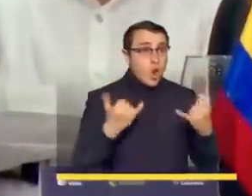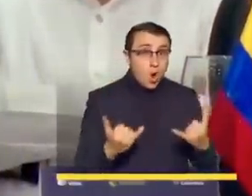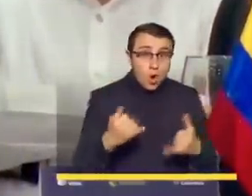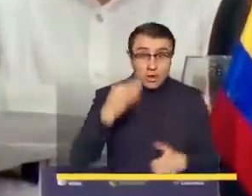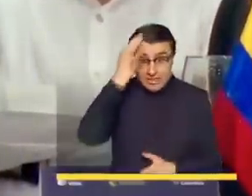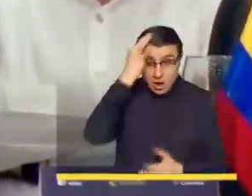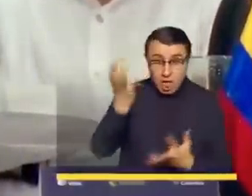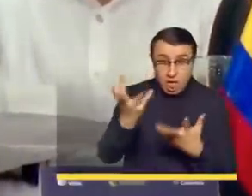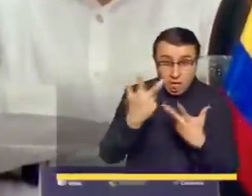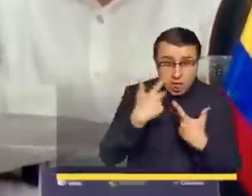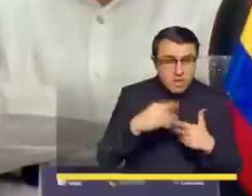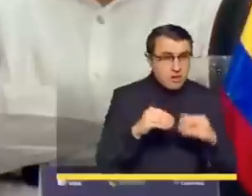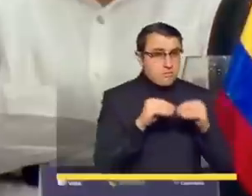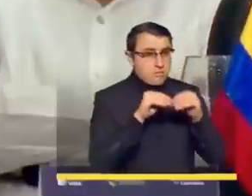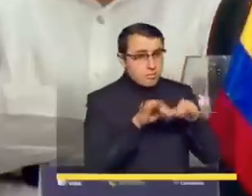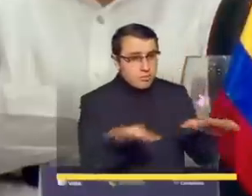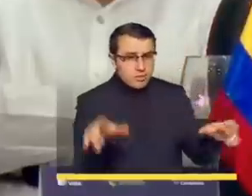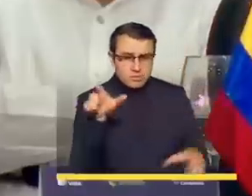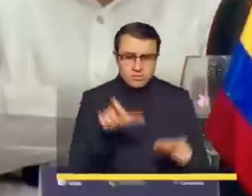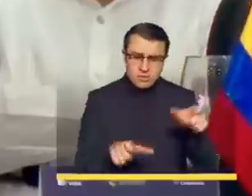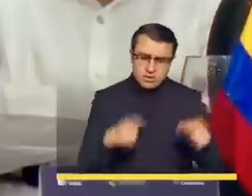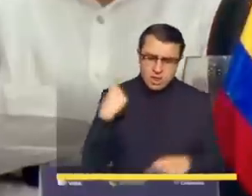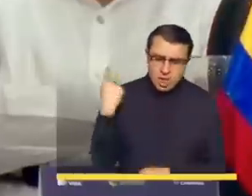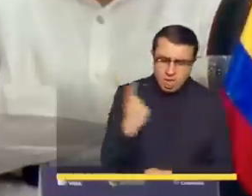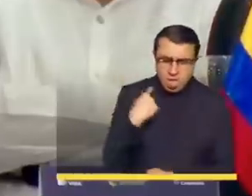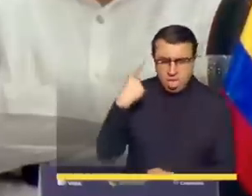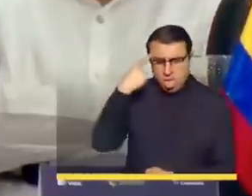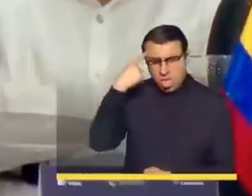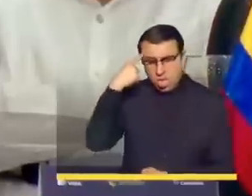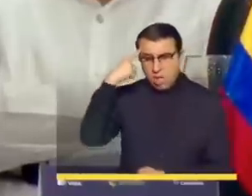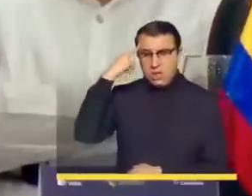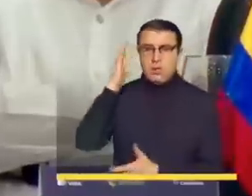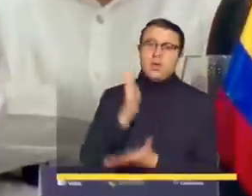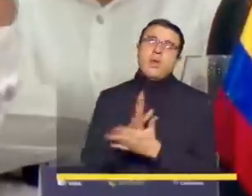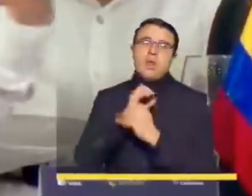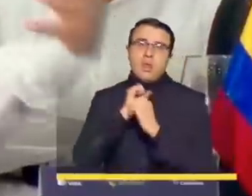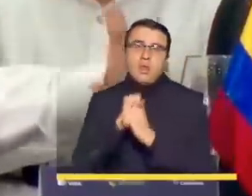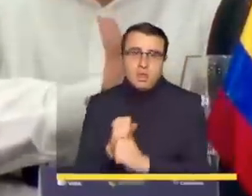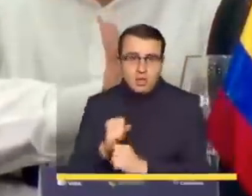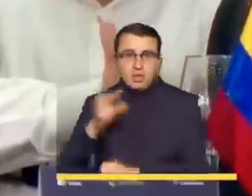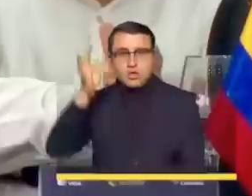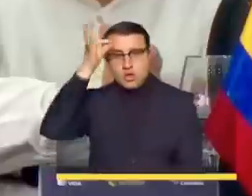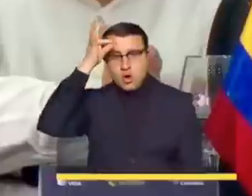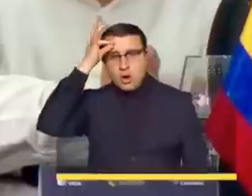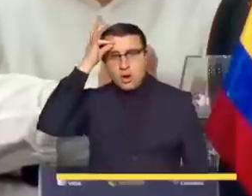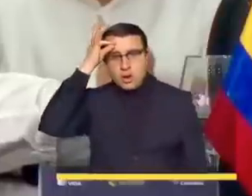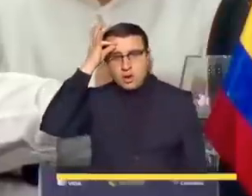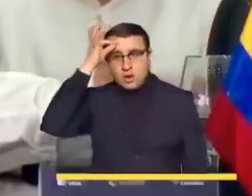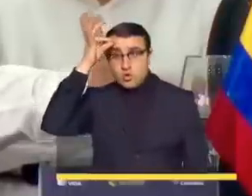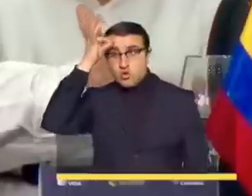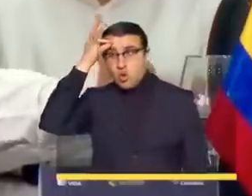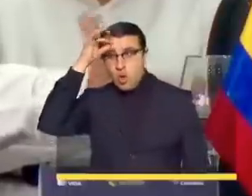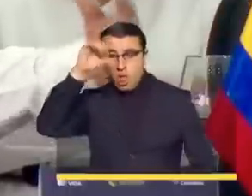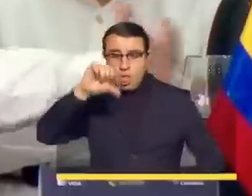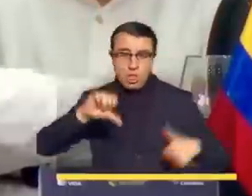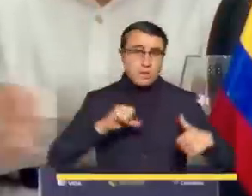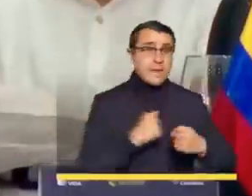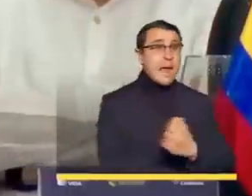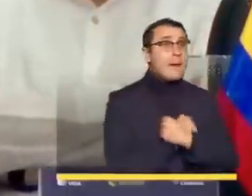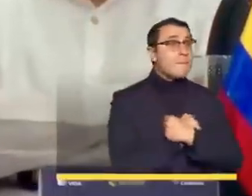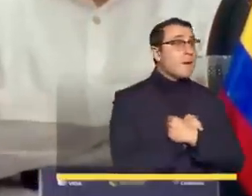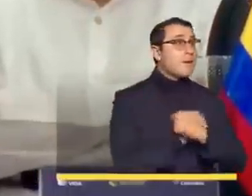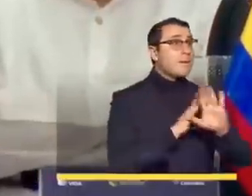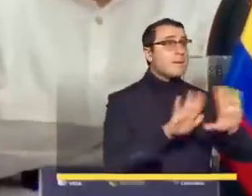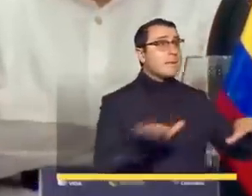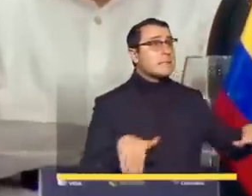drogas a la soledad y por eso consumen drogas. La droga reemplaza la falta de afecto y la